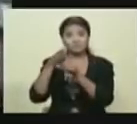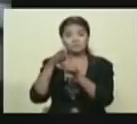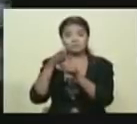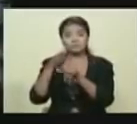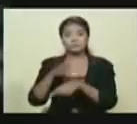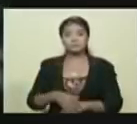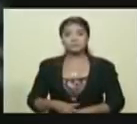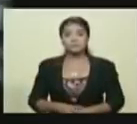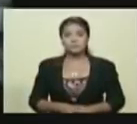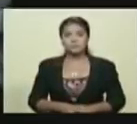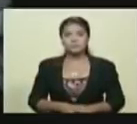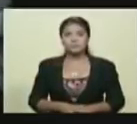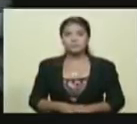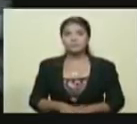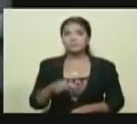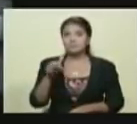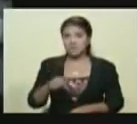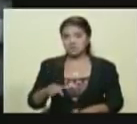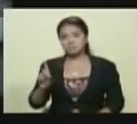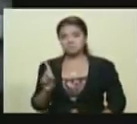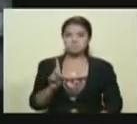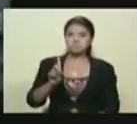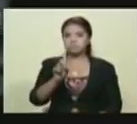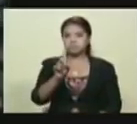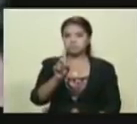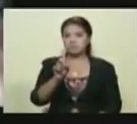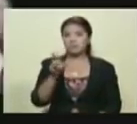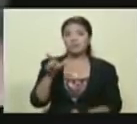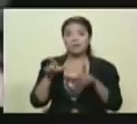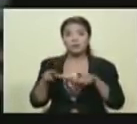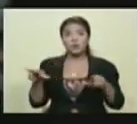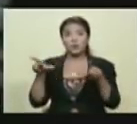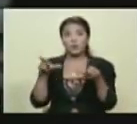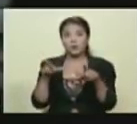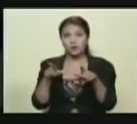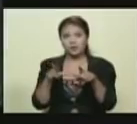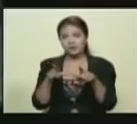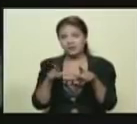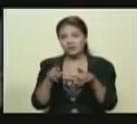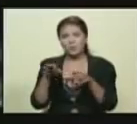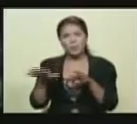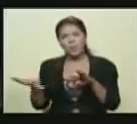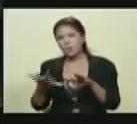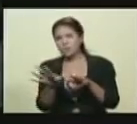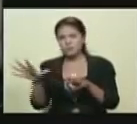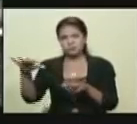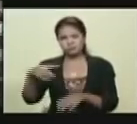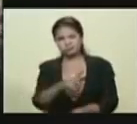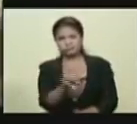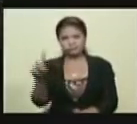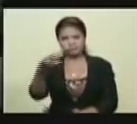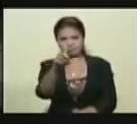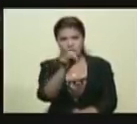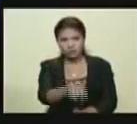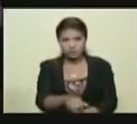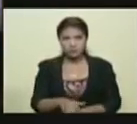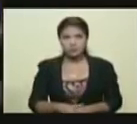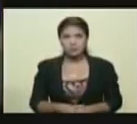elección. Aquí subiendo del Coliseo por el monte de Tucapé. Nos agarraron a tiro, nos agarraron